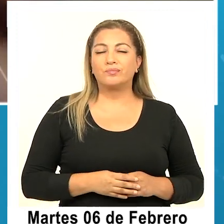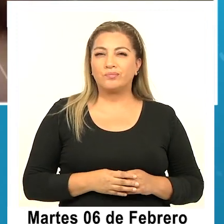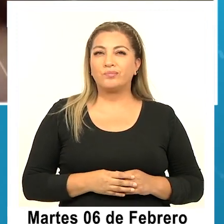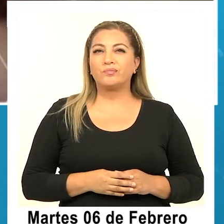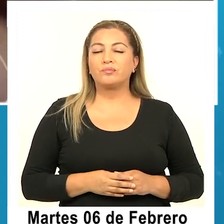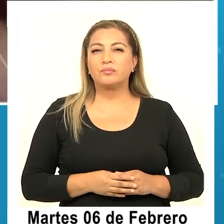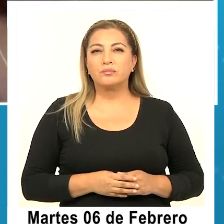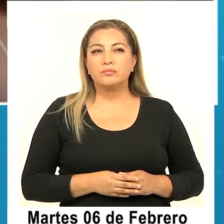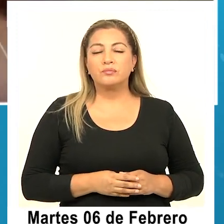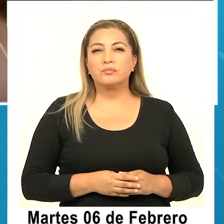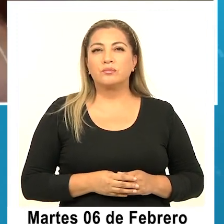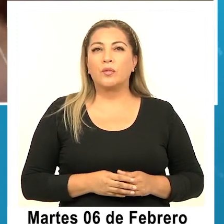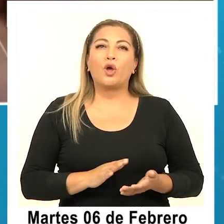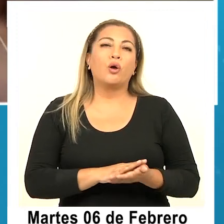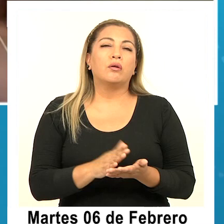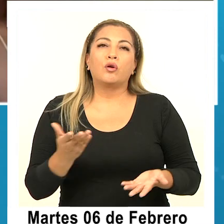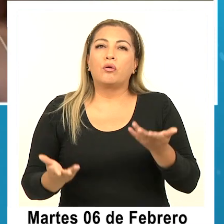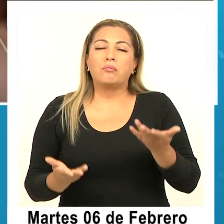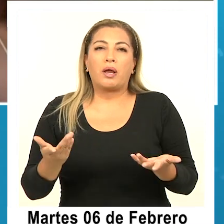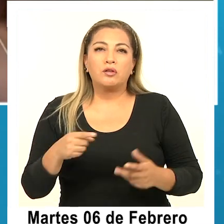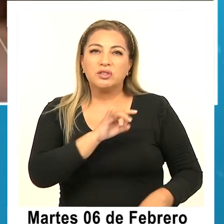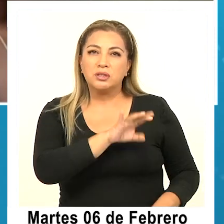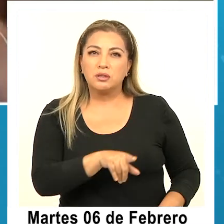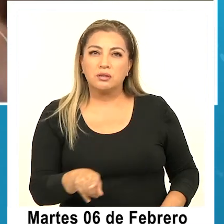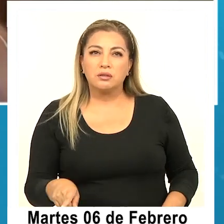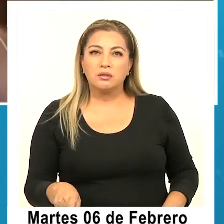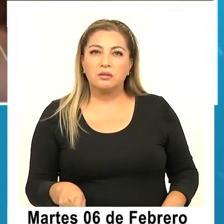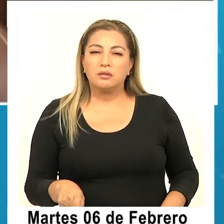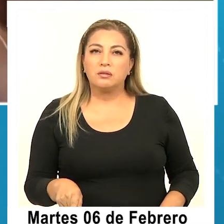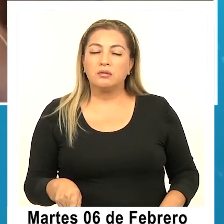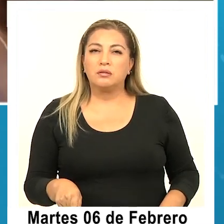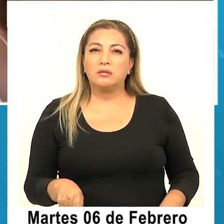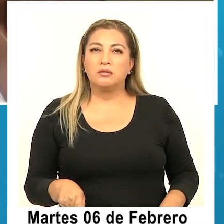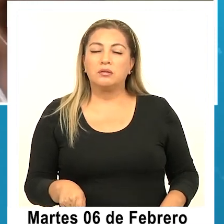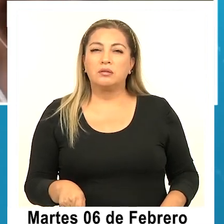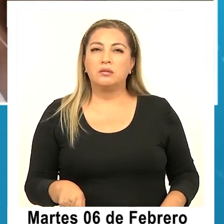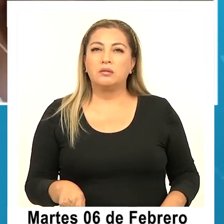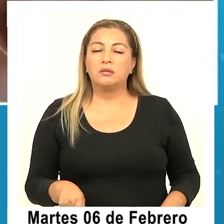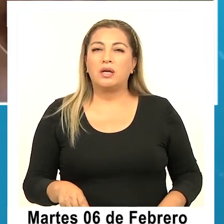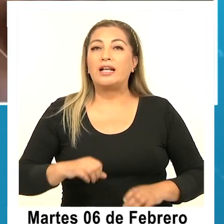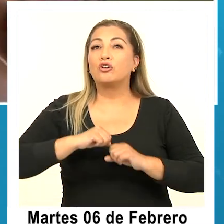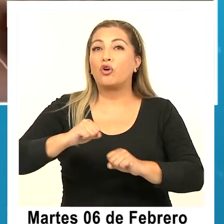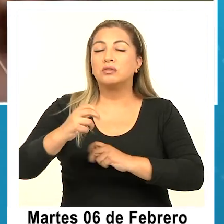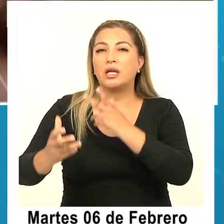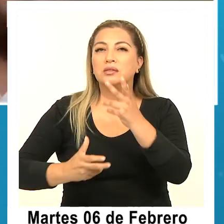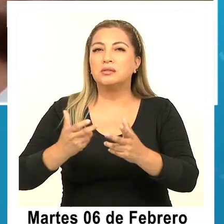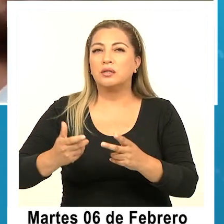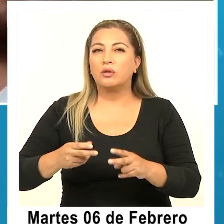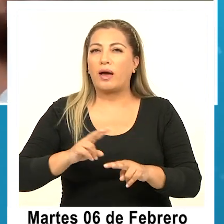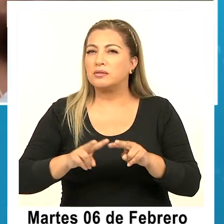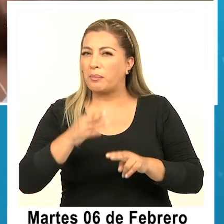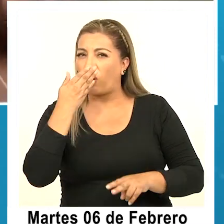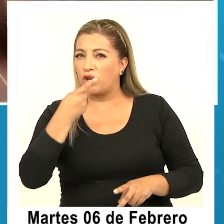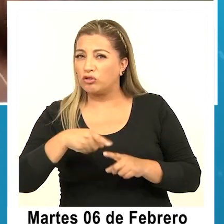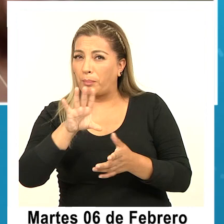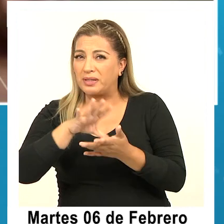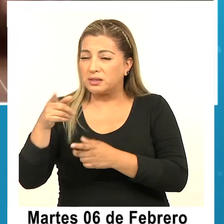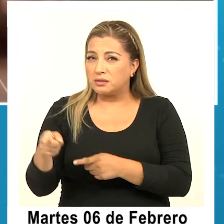Por ¿O han ejemplo, Rusia mejorado tiene su un forma ministerio. su forma de combatir? Tal vez ha mejorado.